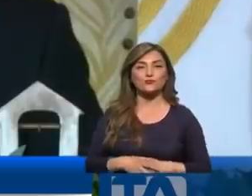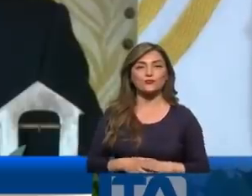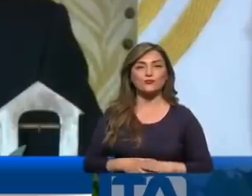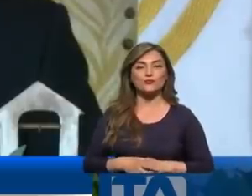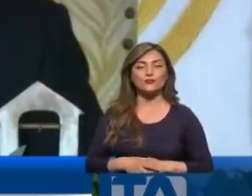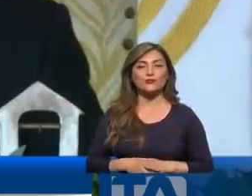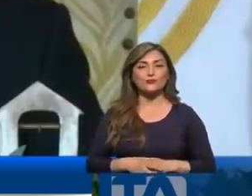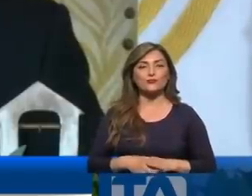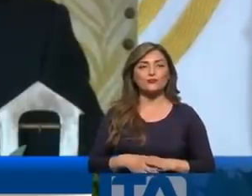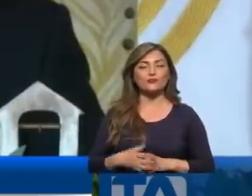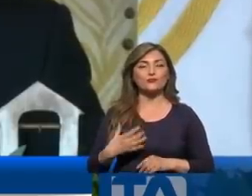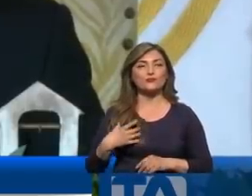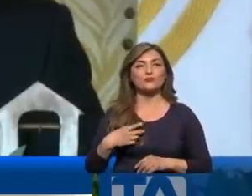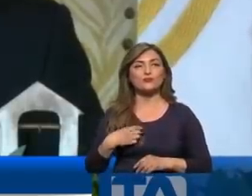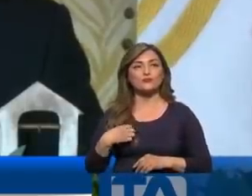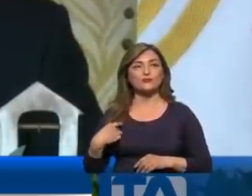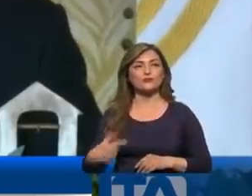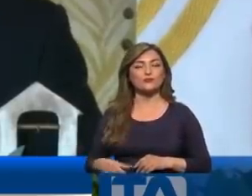y